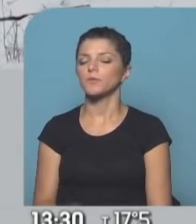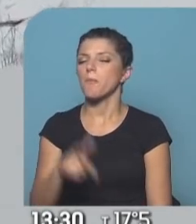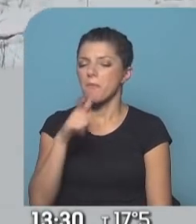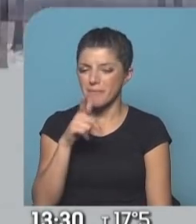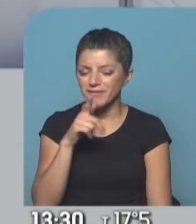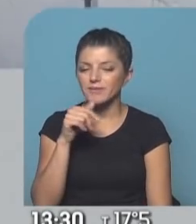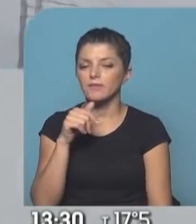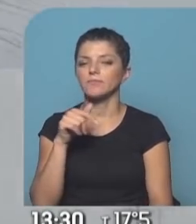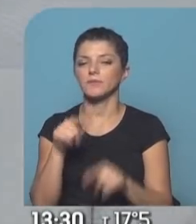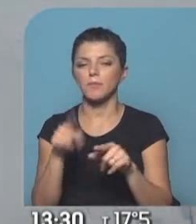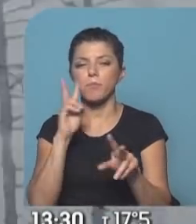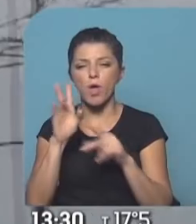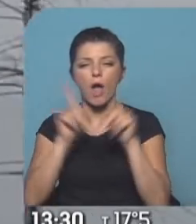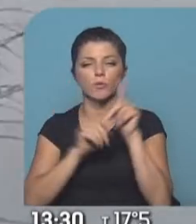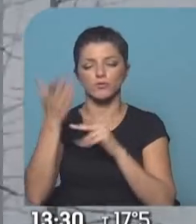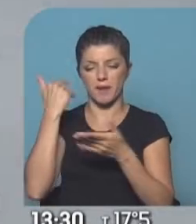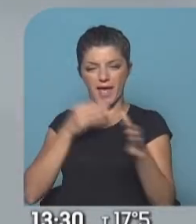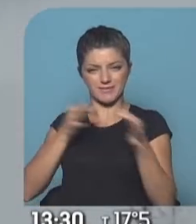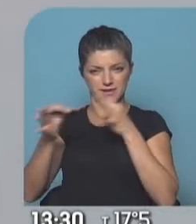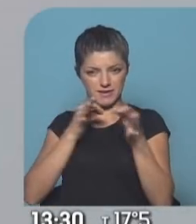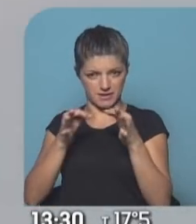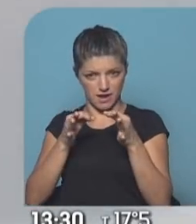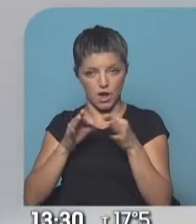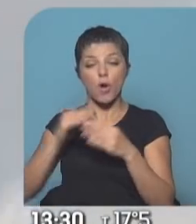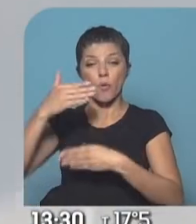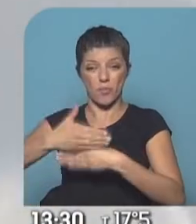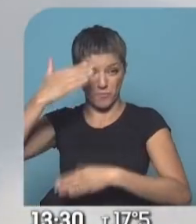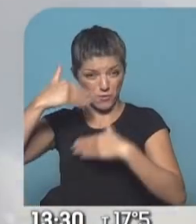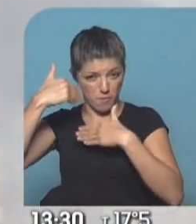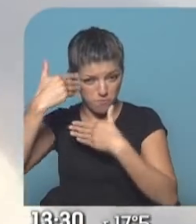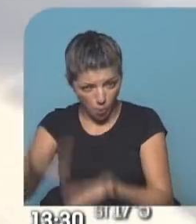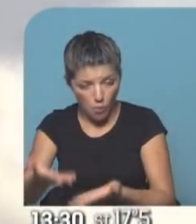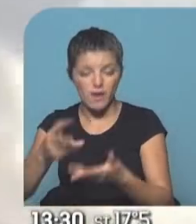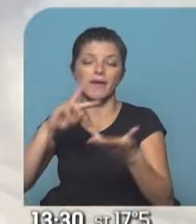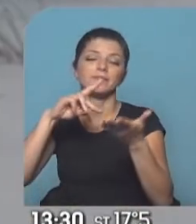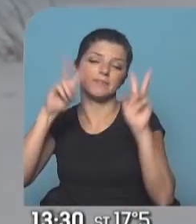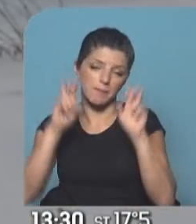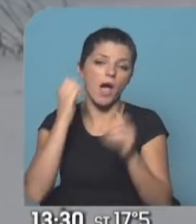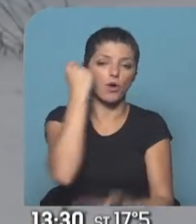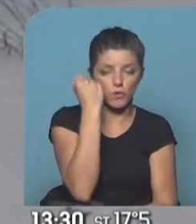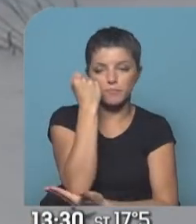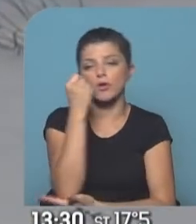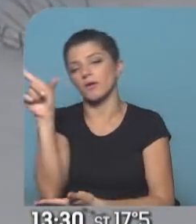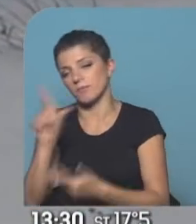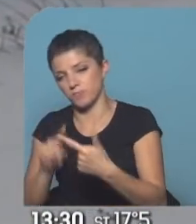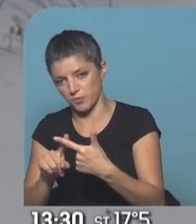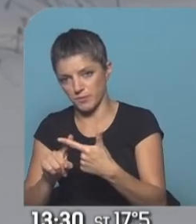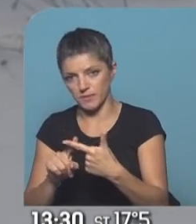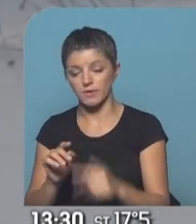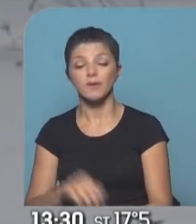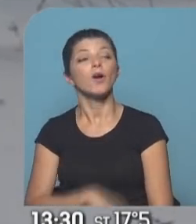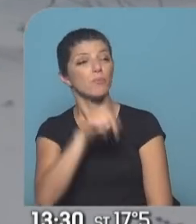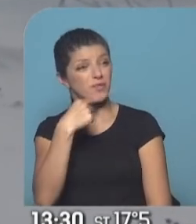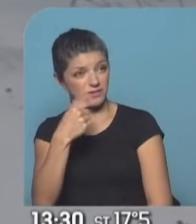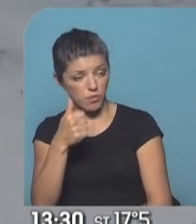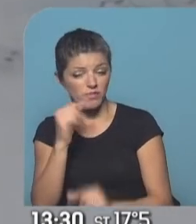coletazos o ramificaciones de la estrategia occidental posterior a la caída del mundo en el ámbito económico y en el ámbito geopolítico. Sí, digamos, con una secesión, como decís vos,